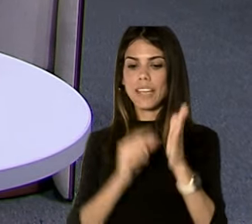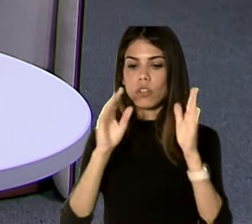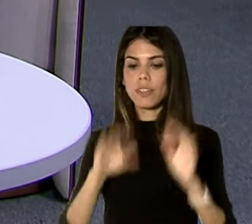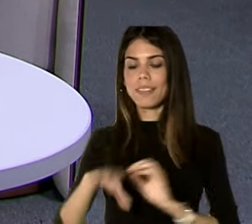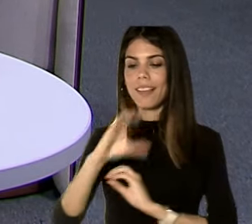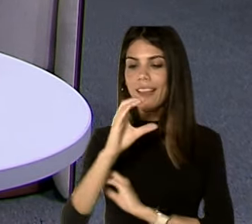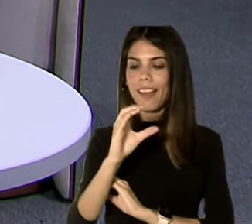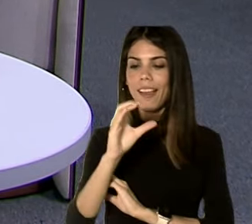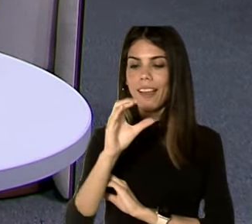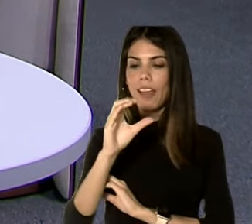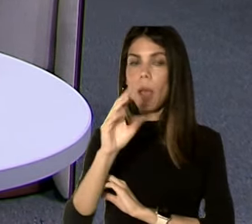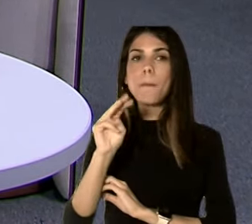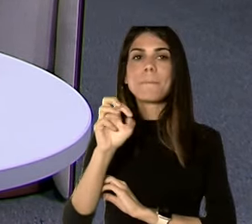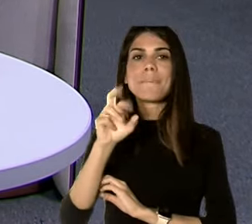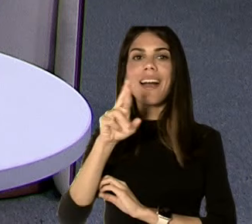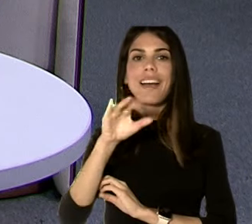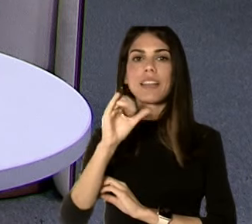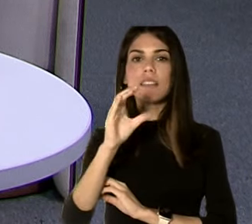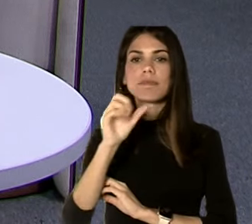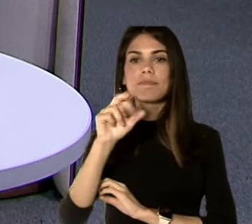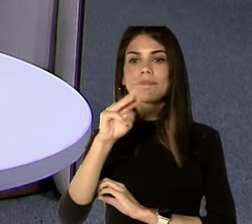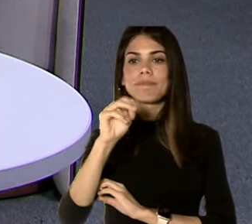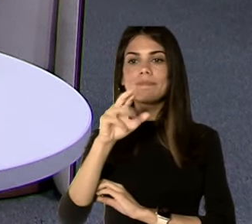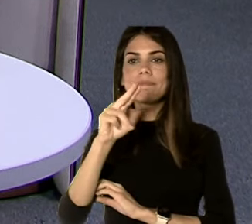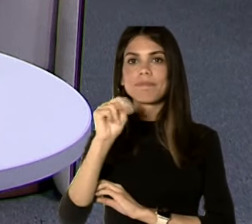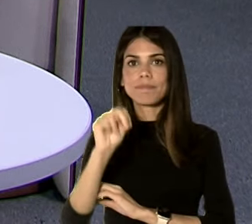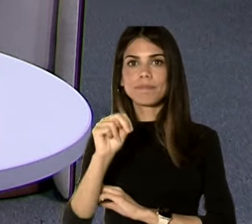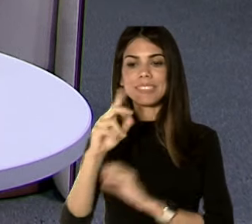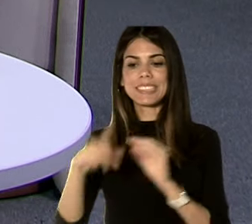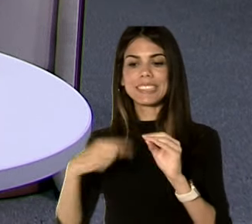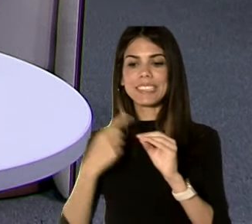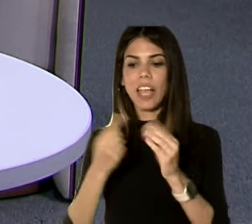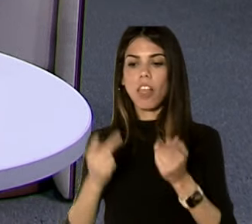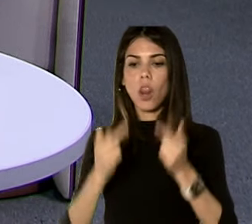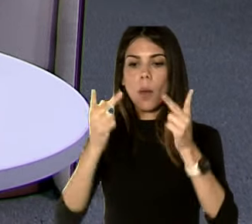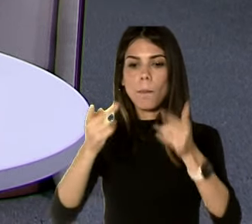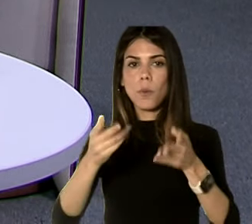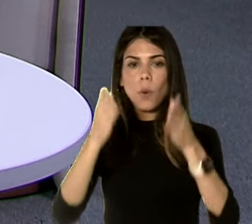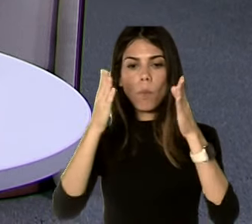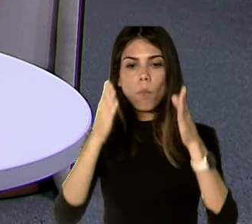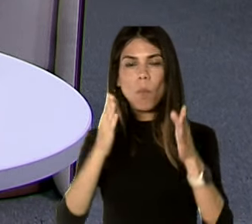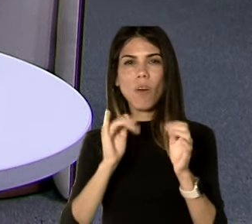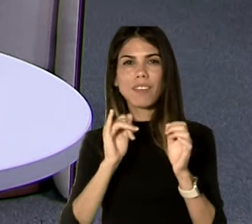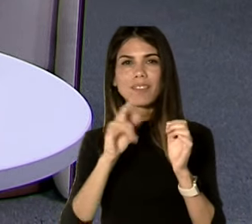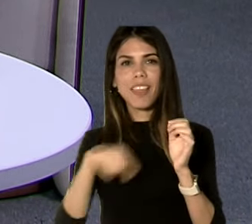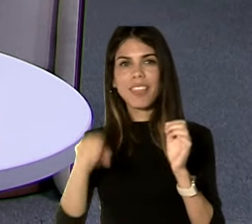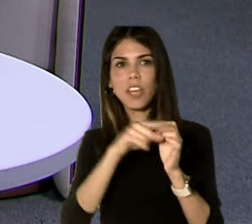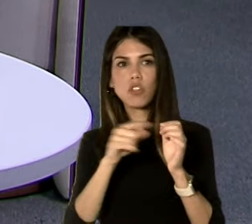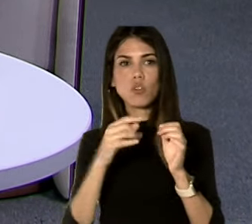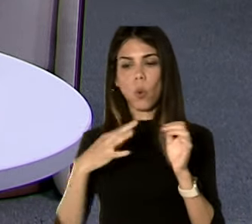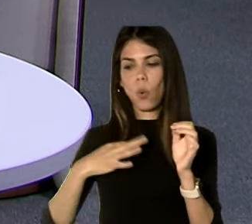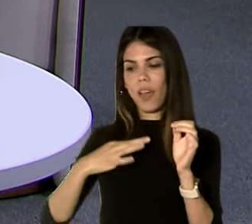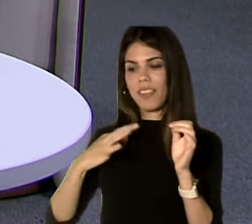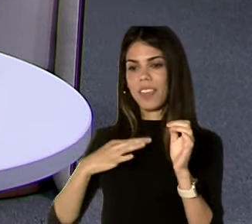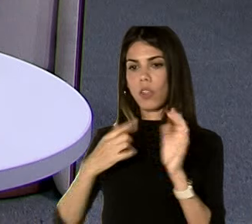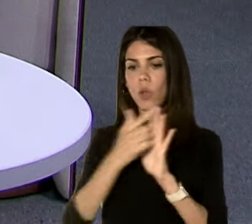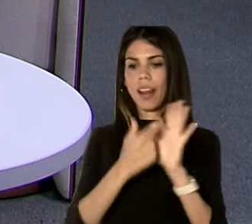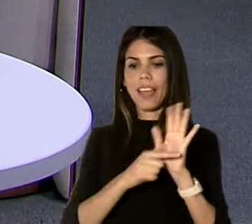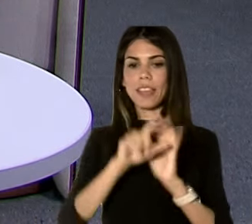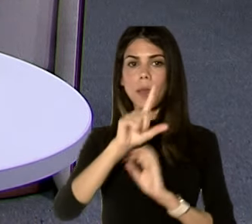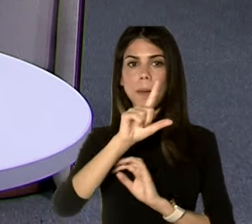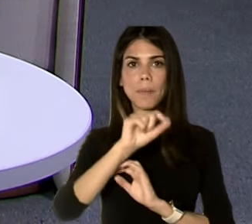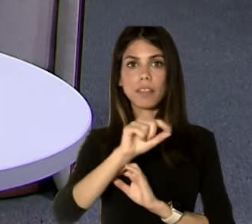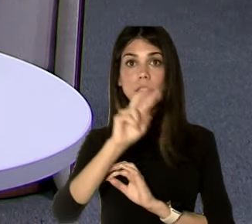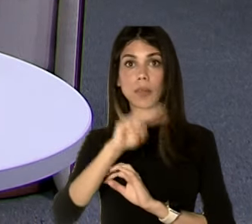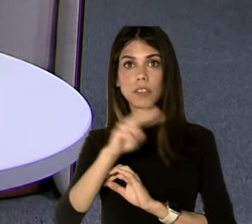Carmen Marí Carmen Rivera Sánchez sobre las propuestas de los precandidatos y se enfoca en cuatro puntos leyes 20 20 22